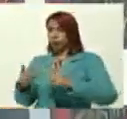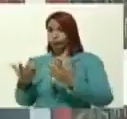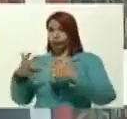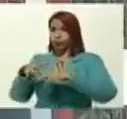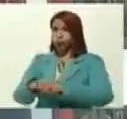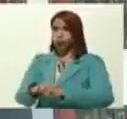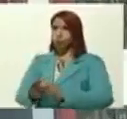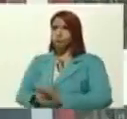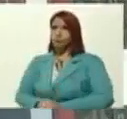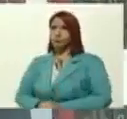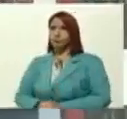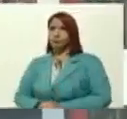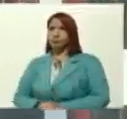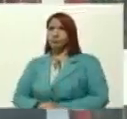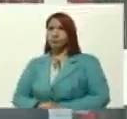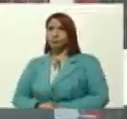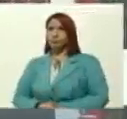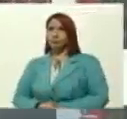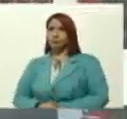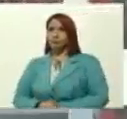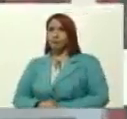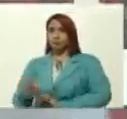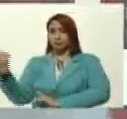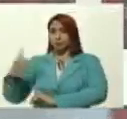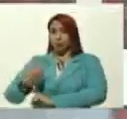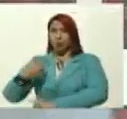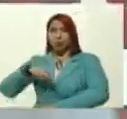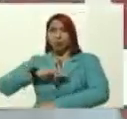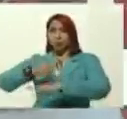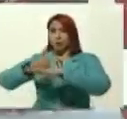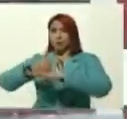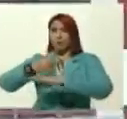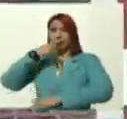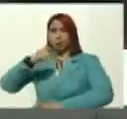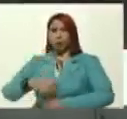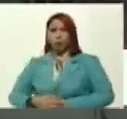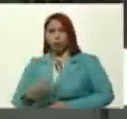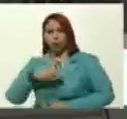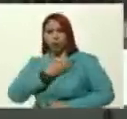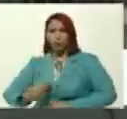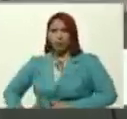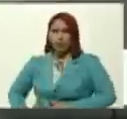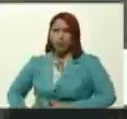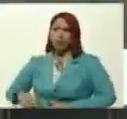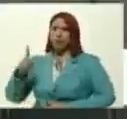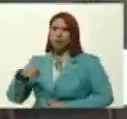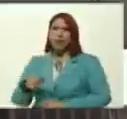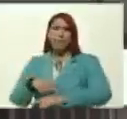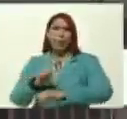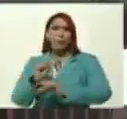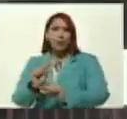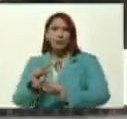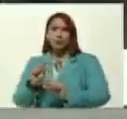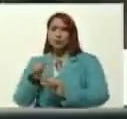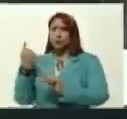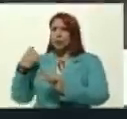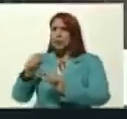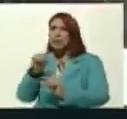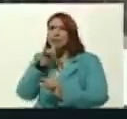conjuntas, por instrucción de nuestro comandante jefe Nicolás Maduro, nuestro presidente, y al momento de tener